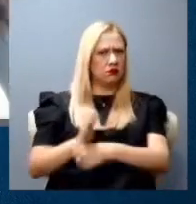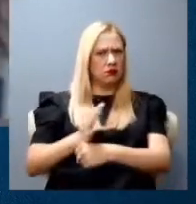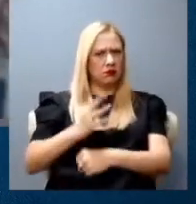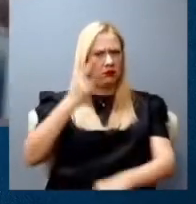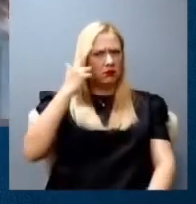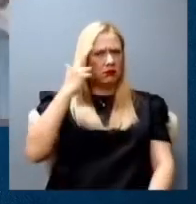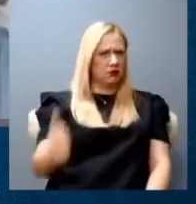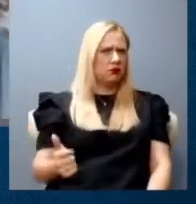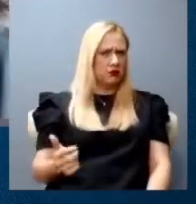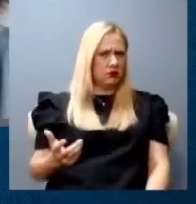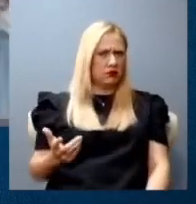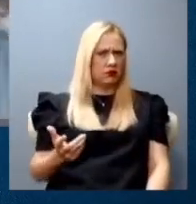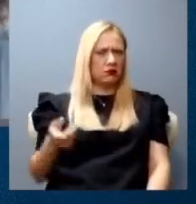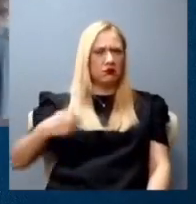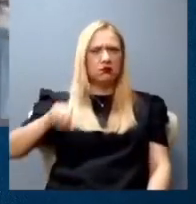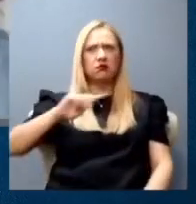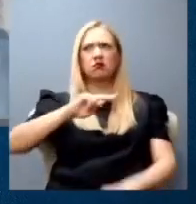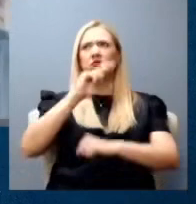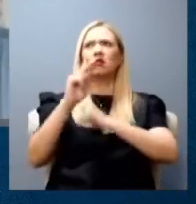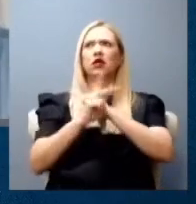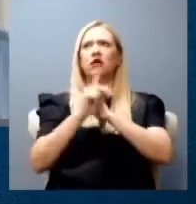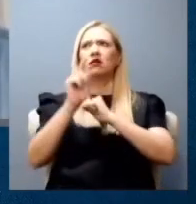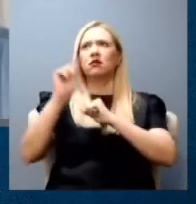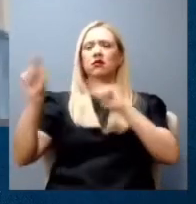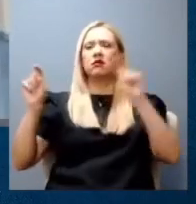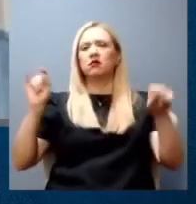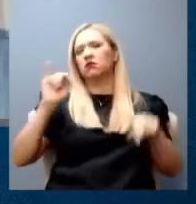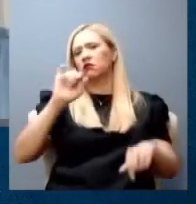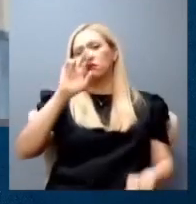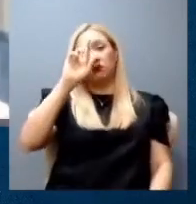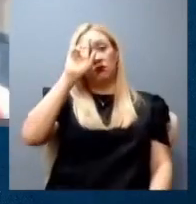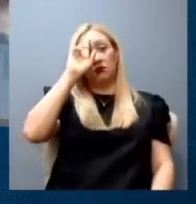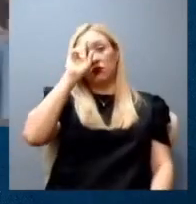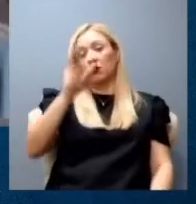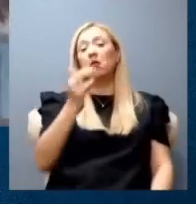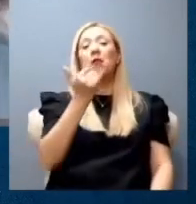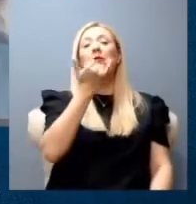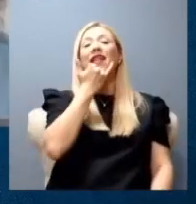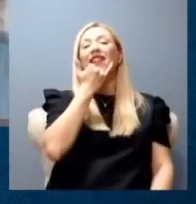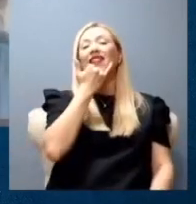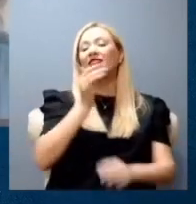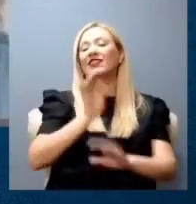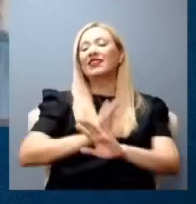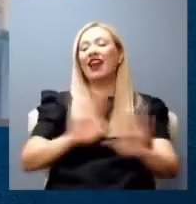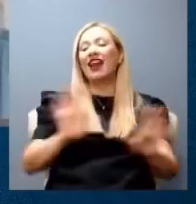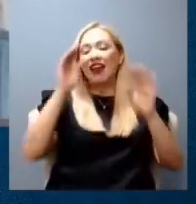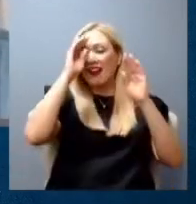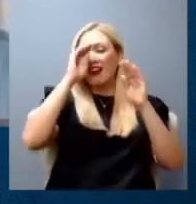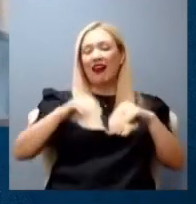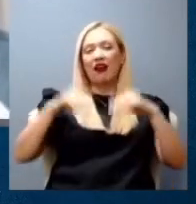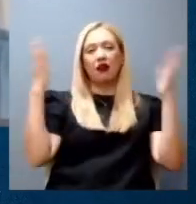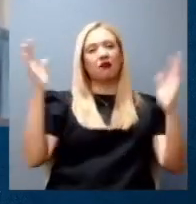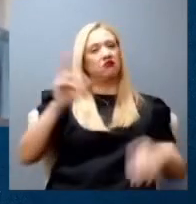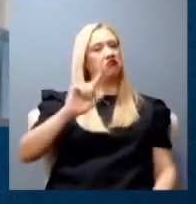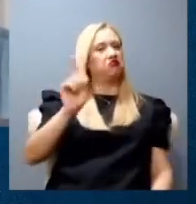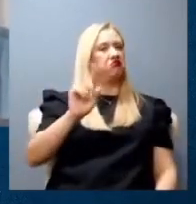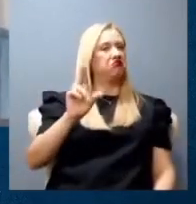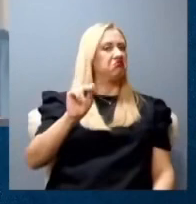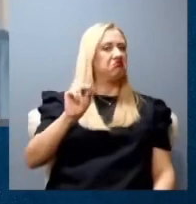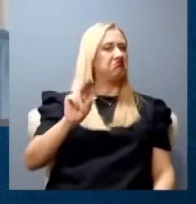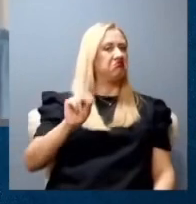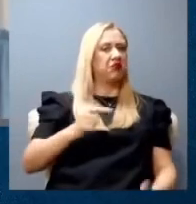que prohíben la amnistía de los delitos más graves, de las graves violaciones a los derechos humanos, a las